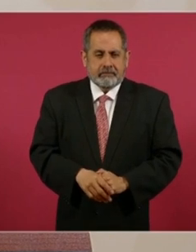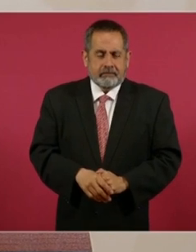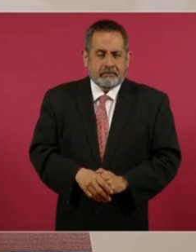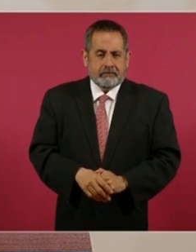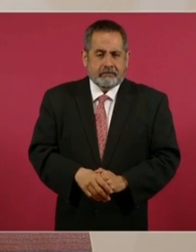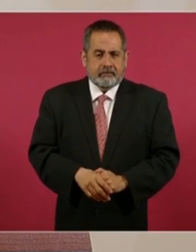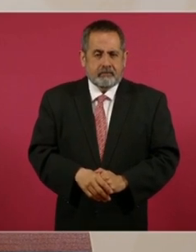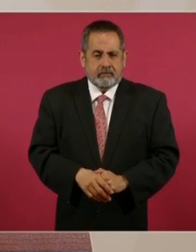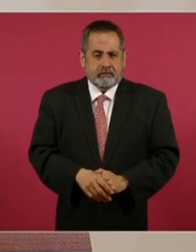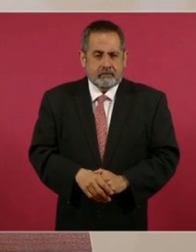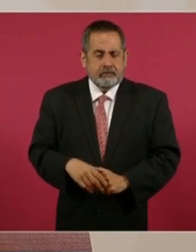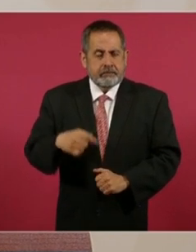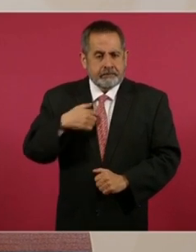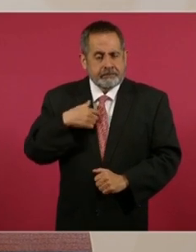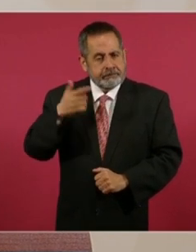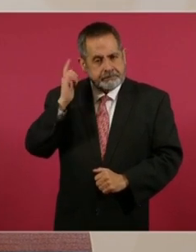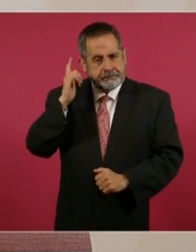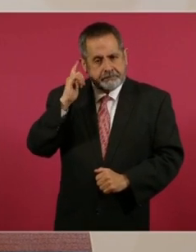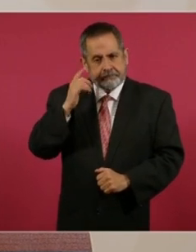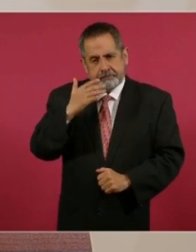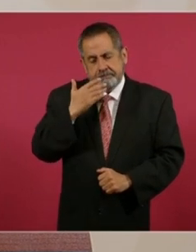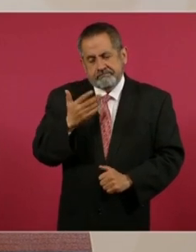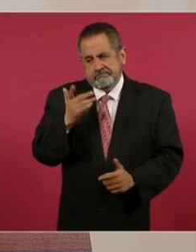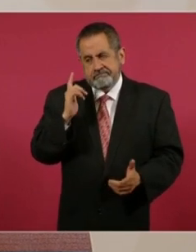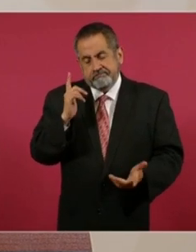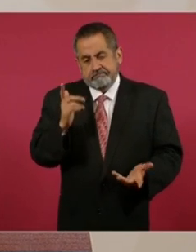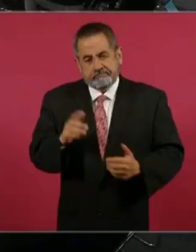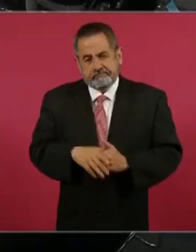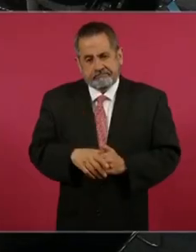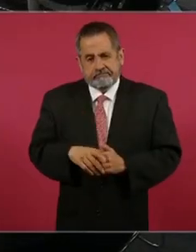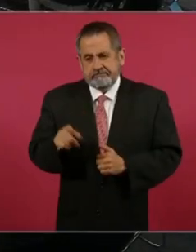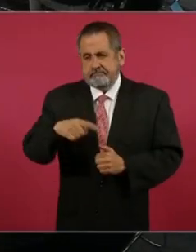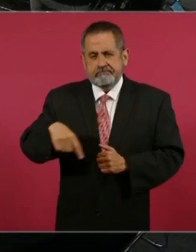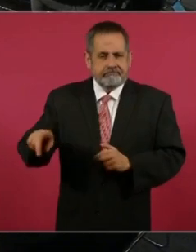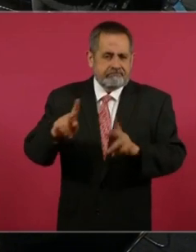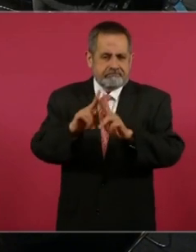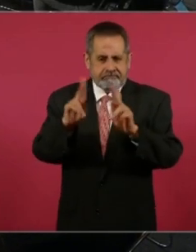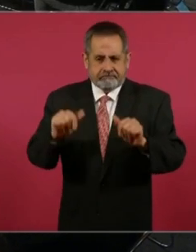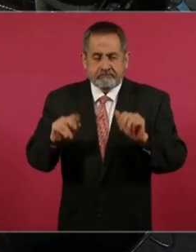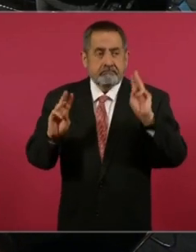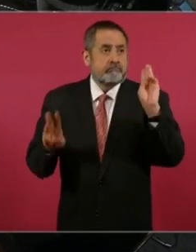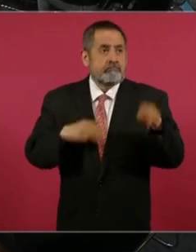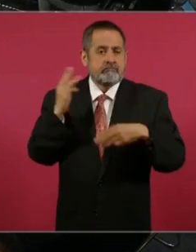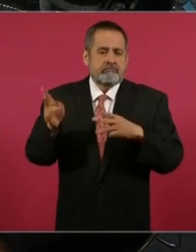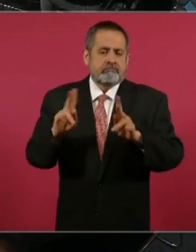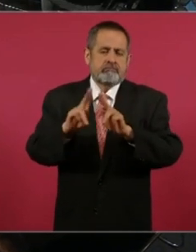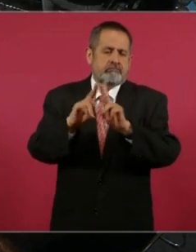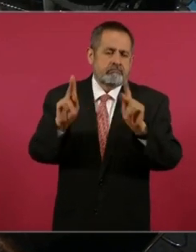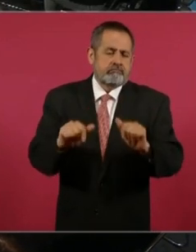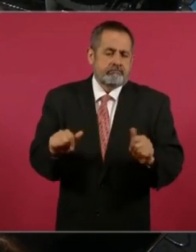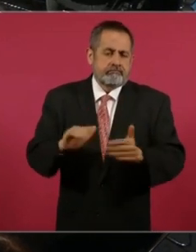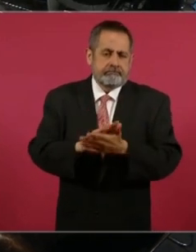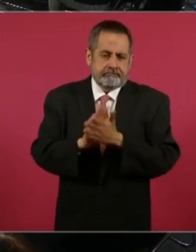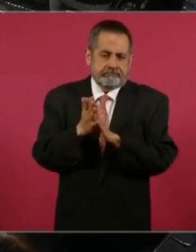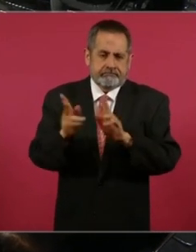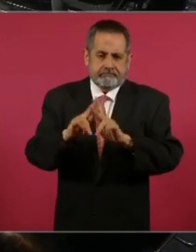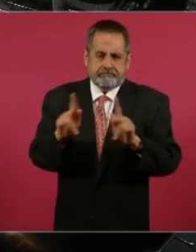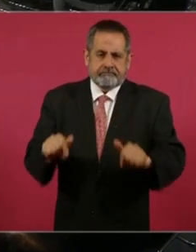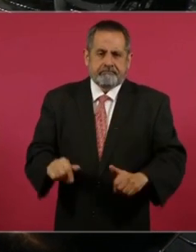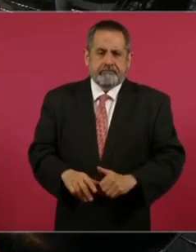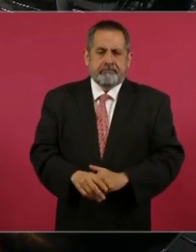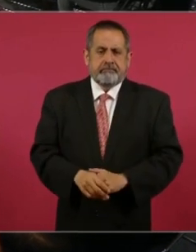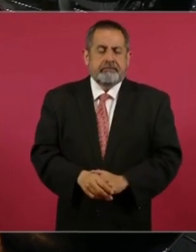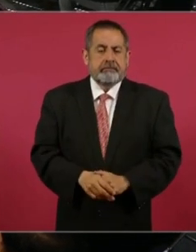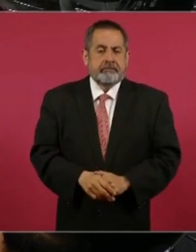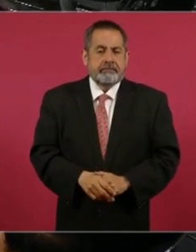Y yo espero pues que se pacifique el mundo. Aunque los republicanos han